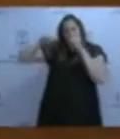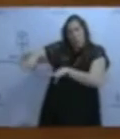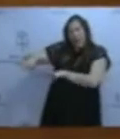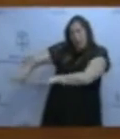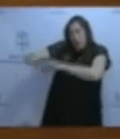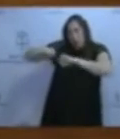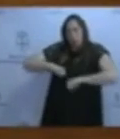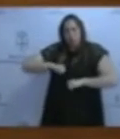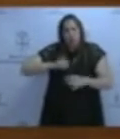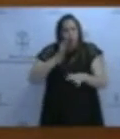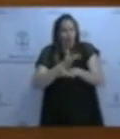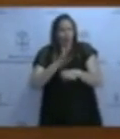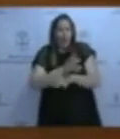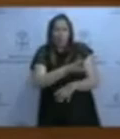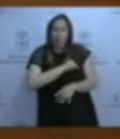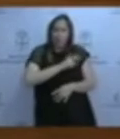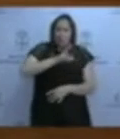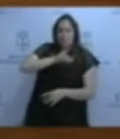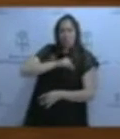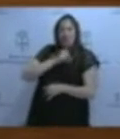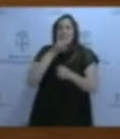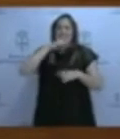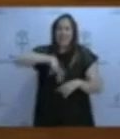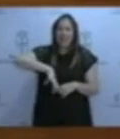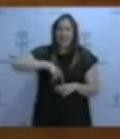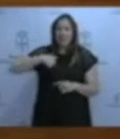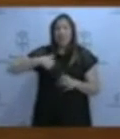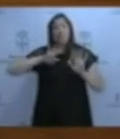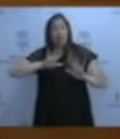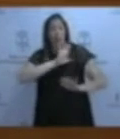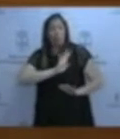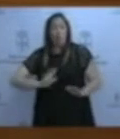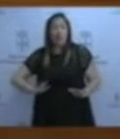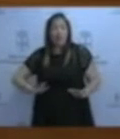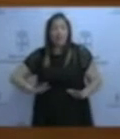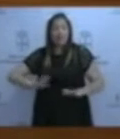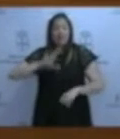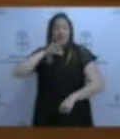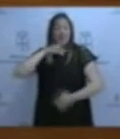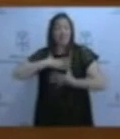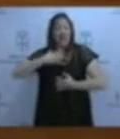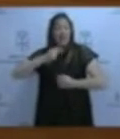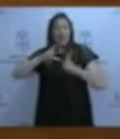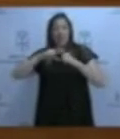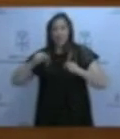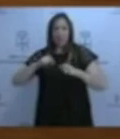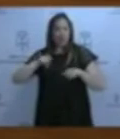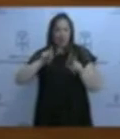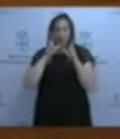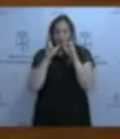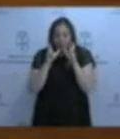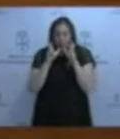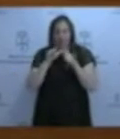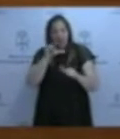A eso ya es lo que están jugando. Y mientras, la sanidad asturiana está pates arriba. Sigan dejándola morrer y haciendo desesperar a